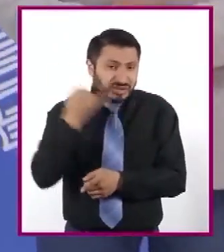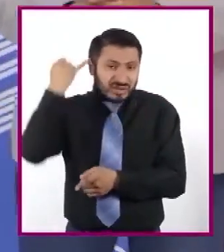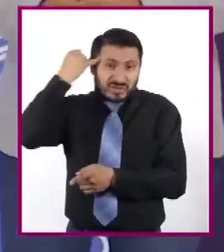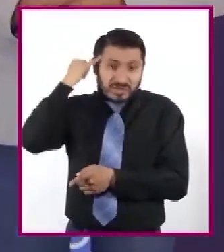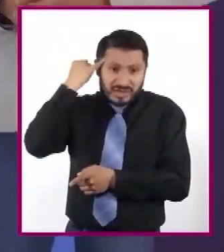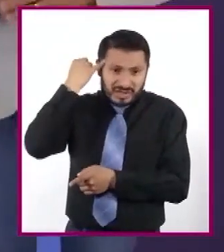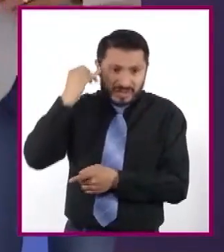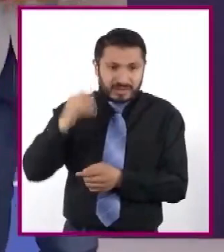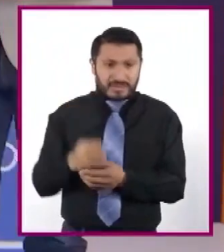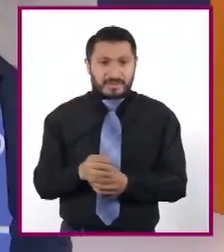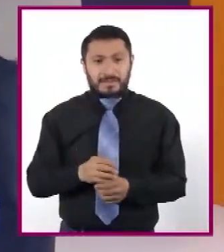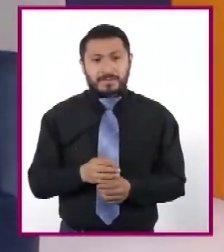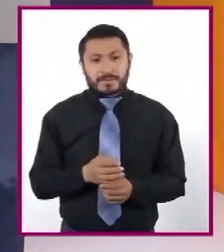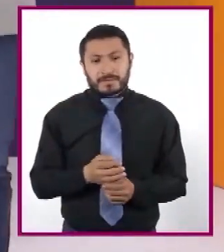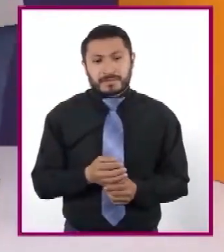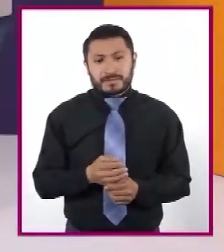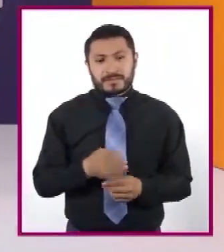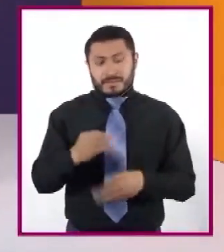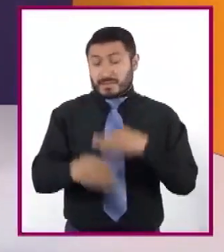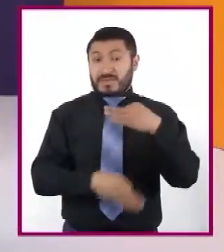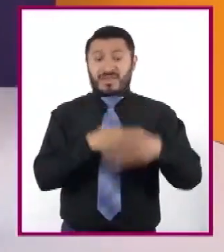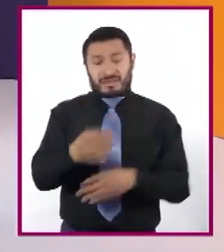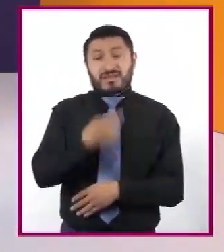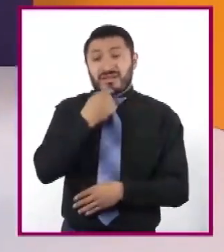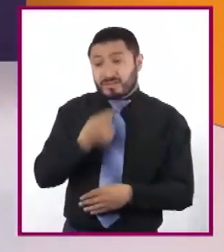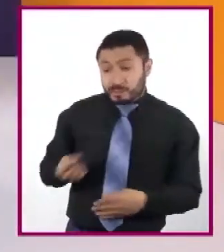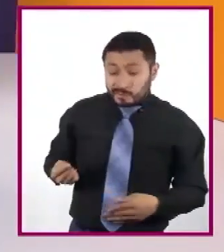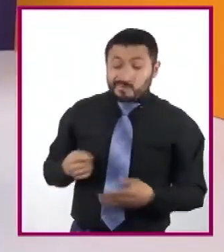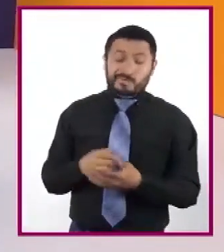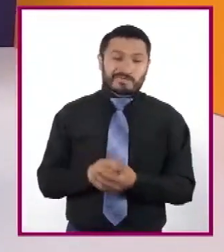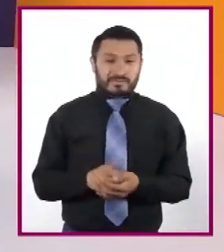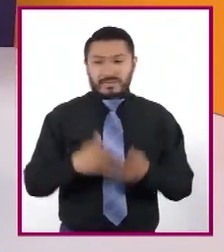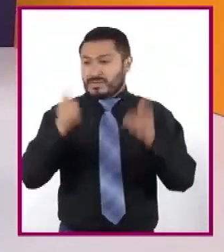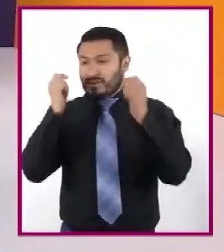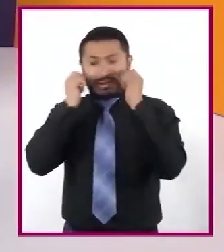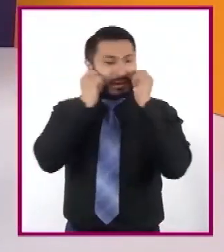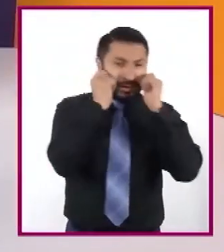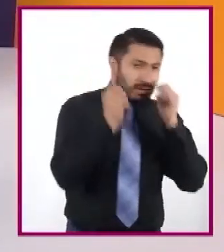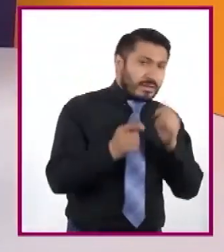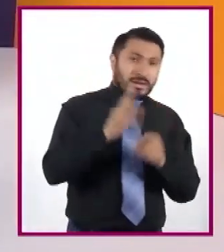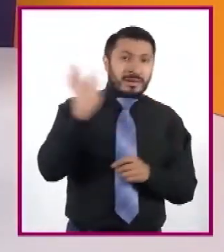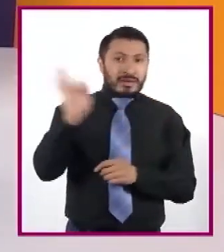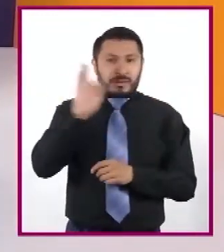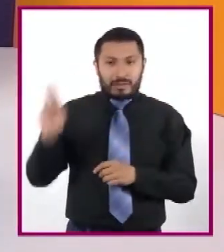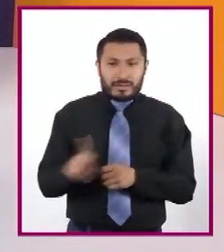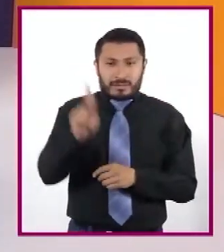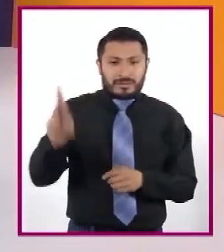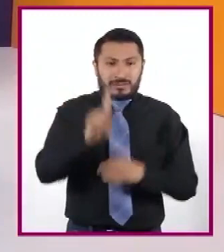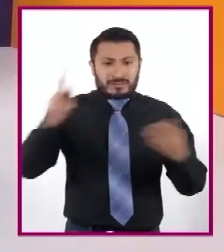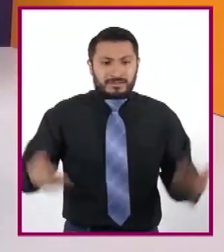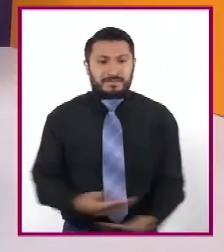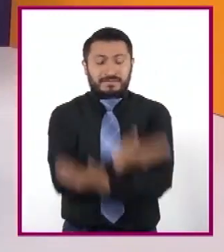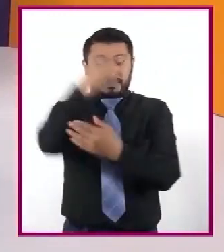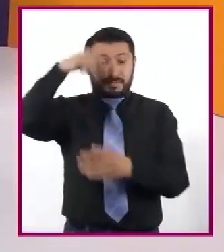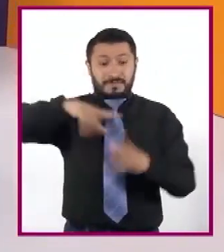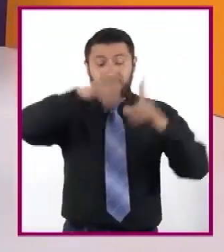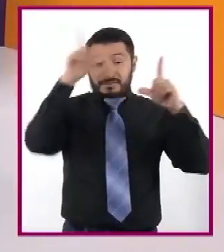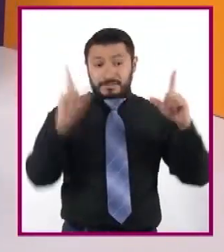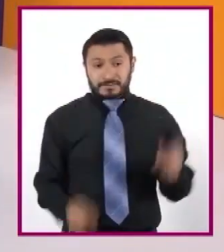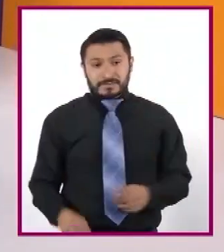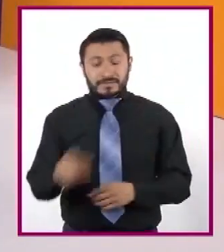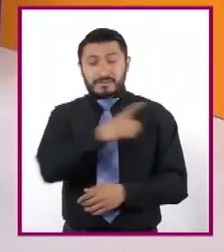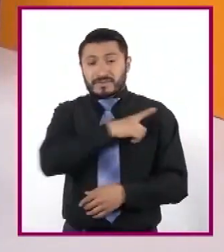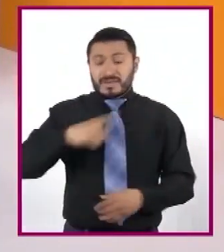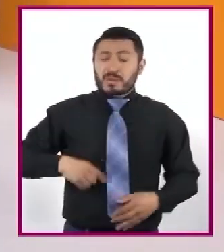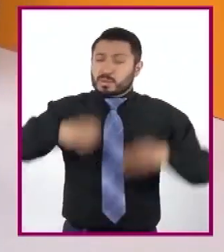Derechos Lingüísticos, todos los niños, sin importar si provienen de un pueblo originario, sí, deberían tener